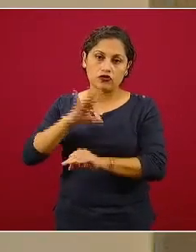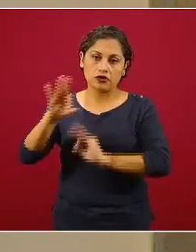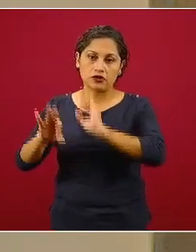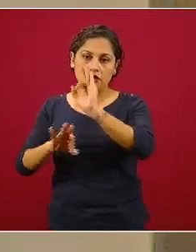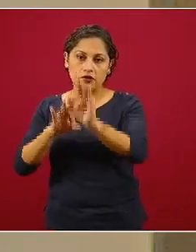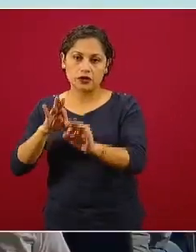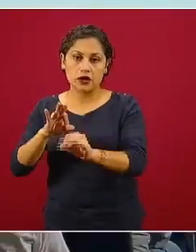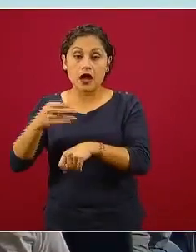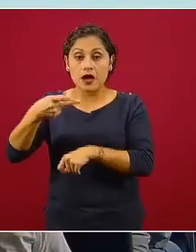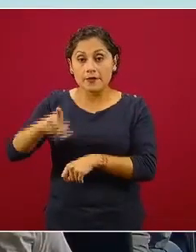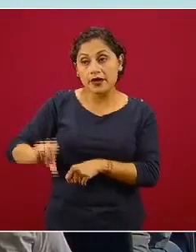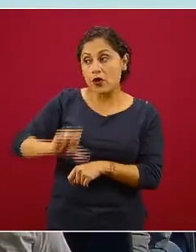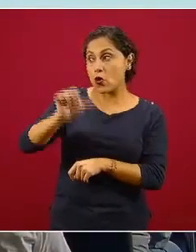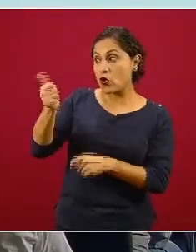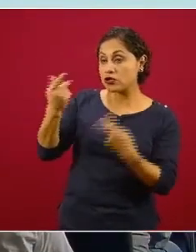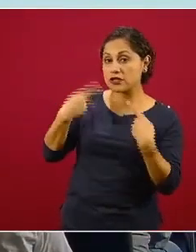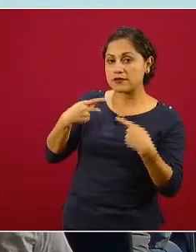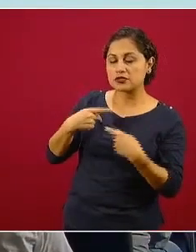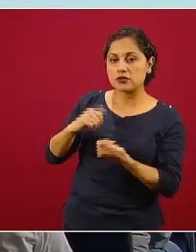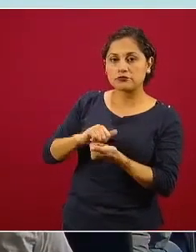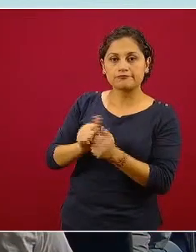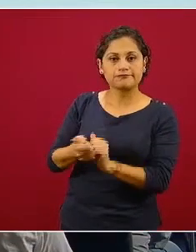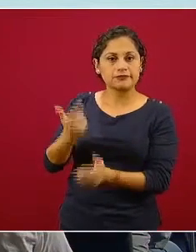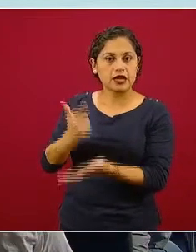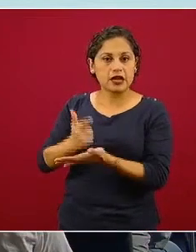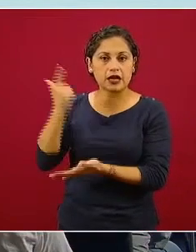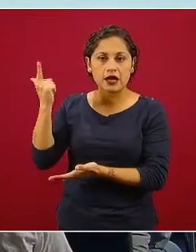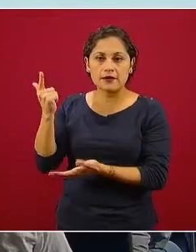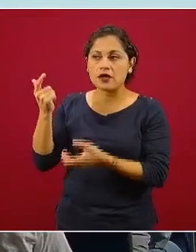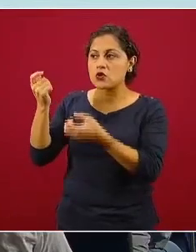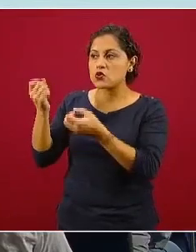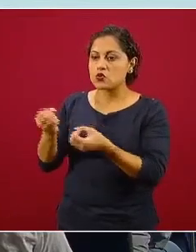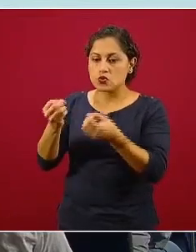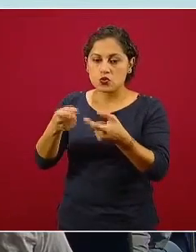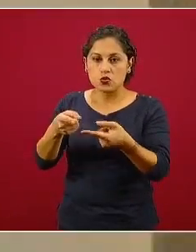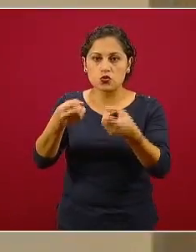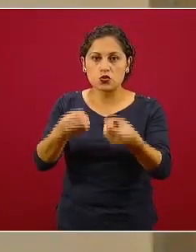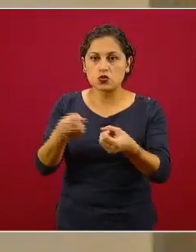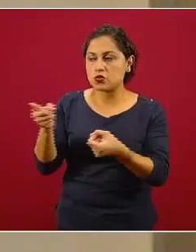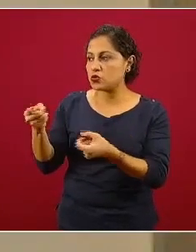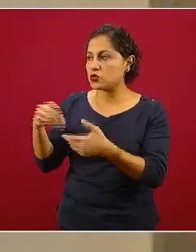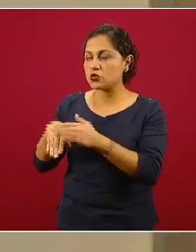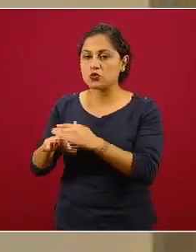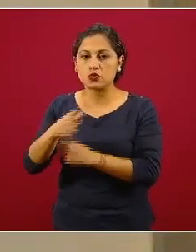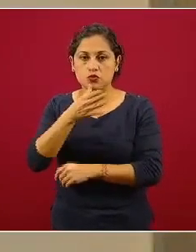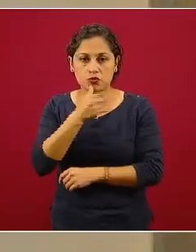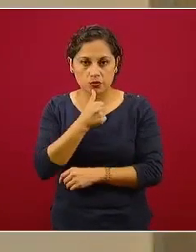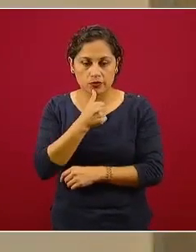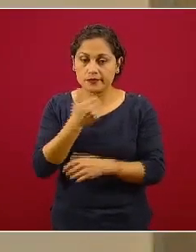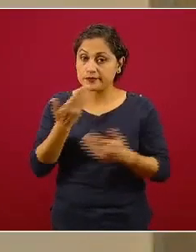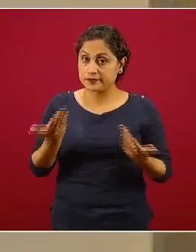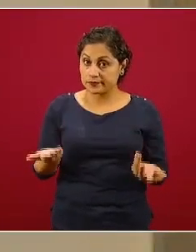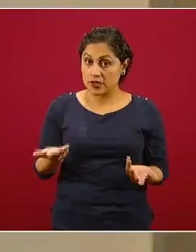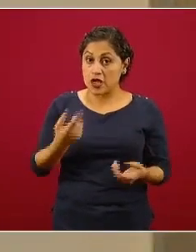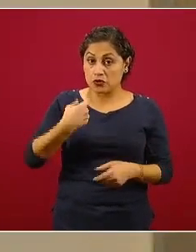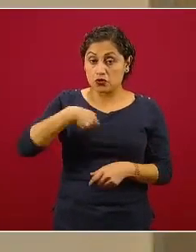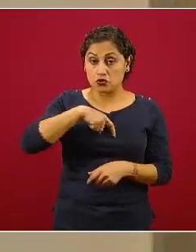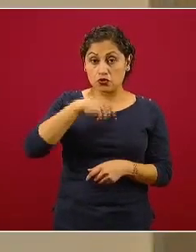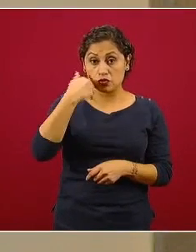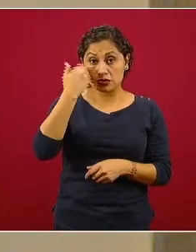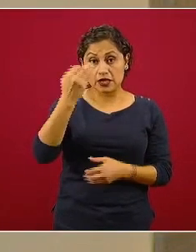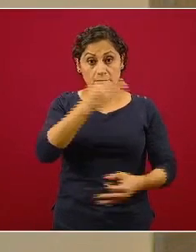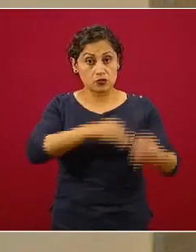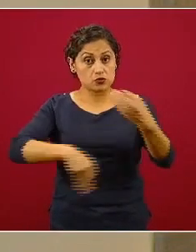que sí tenga alto riesgo de complicarse. Y no queremos que eso pase. Todas y todos tienen derecho a la atención de la salud,